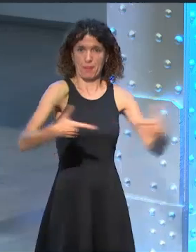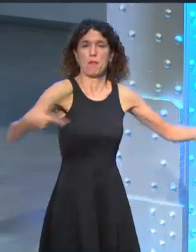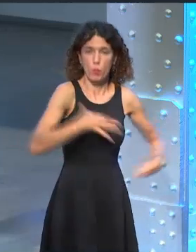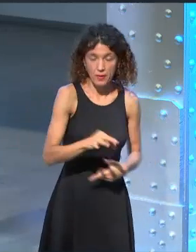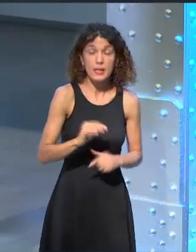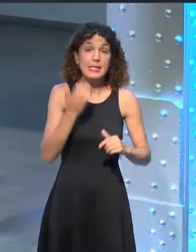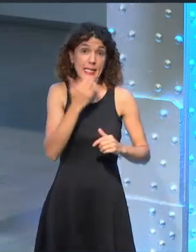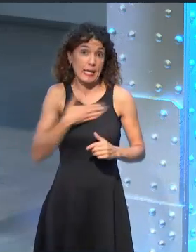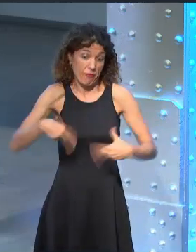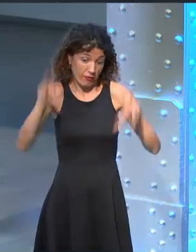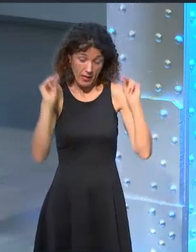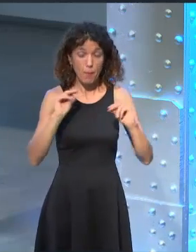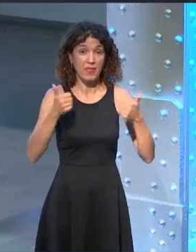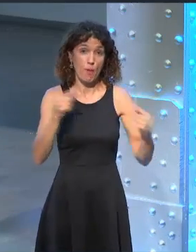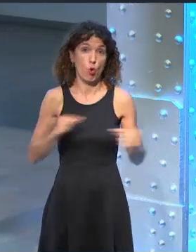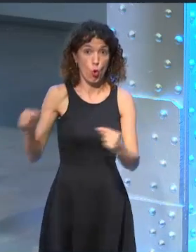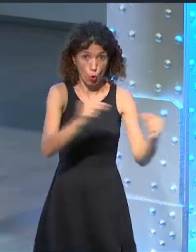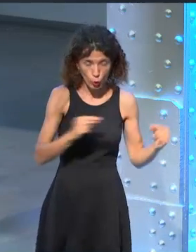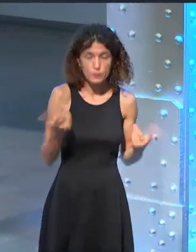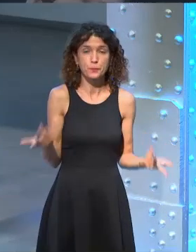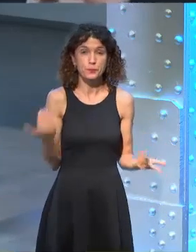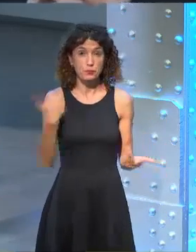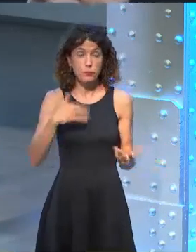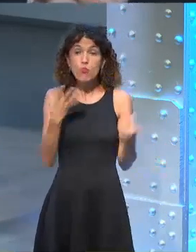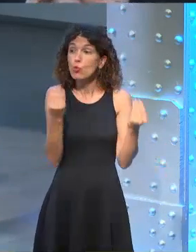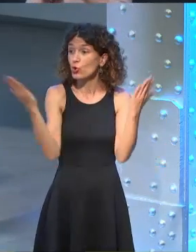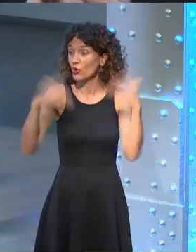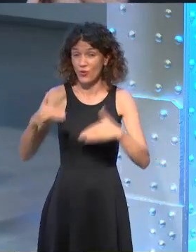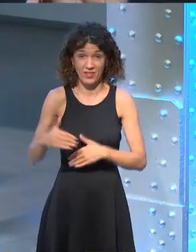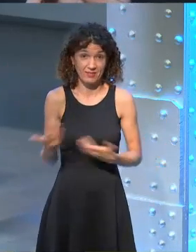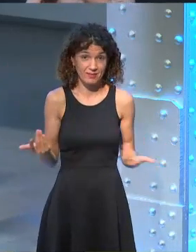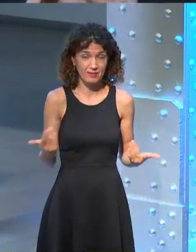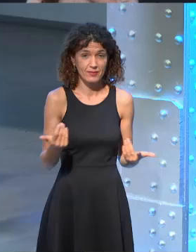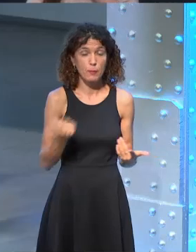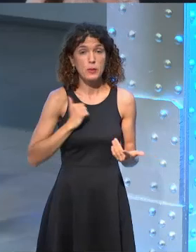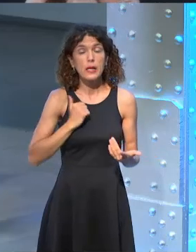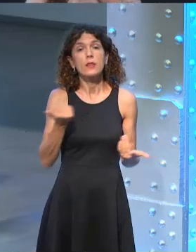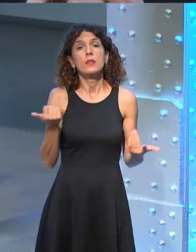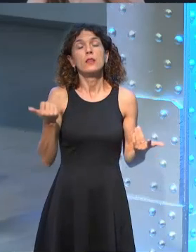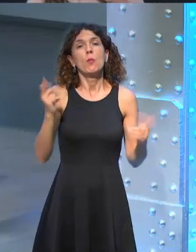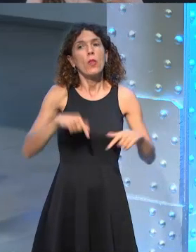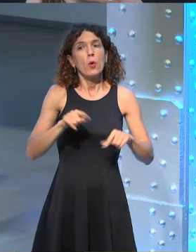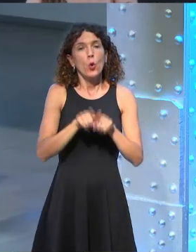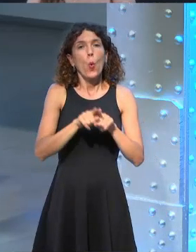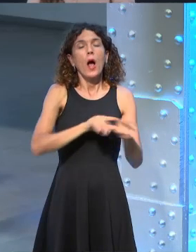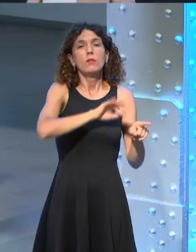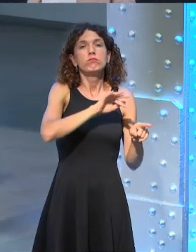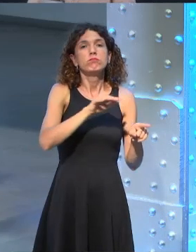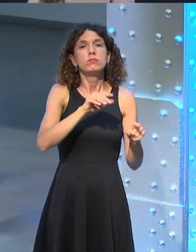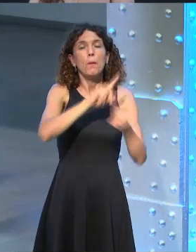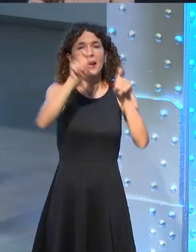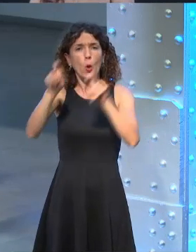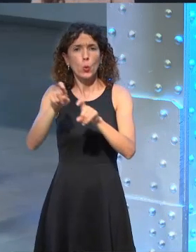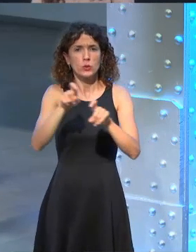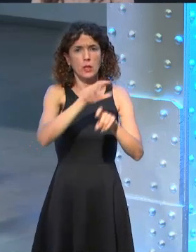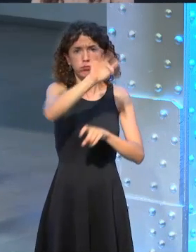empezamos ya el coloquio. Coloquio muy bien. Como no somos muchos, podemos abrir un turno de